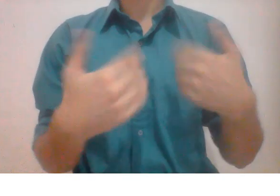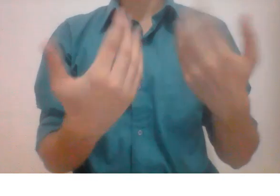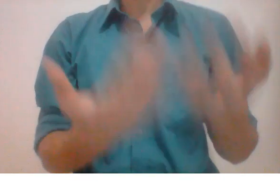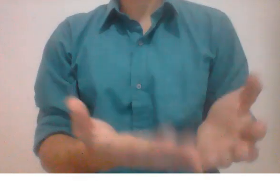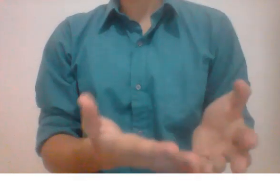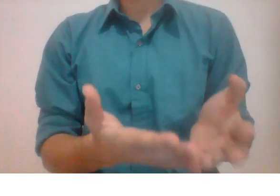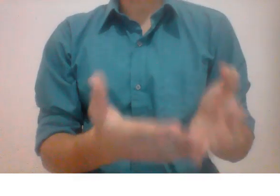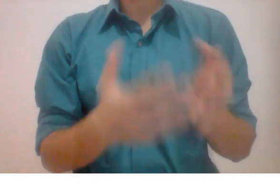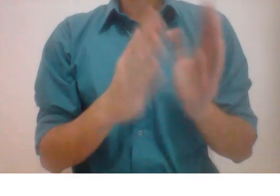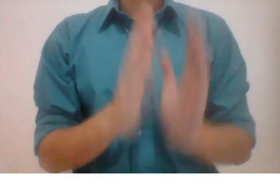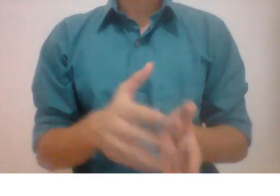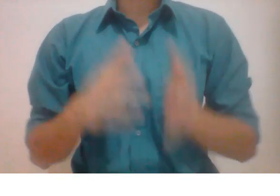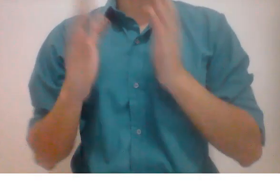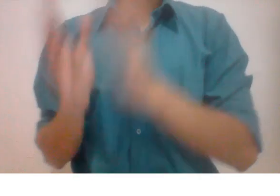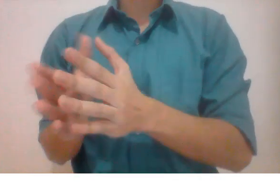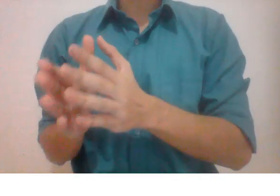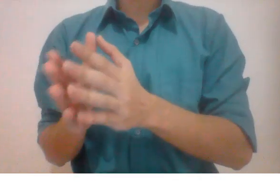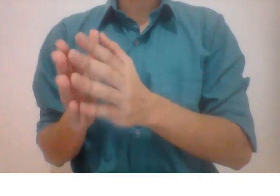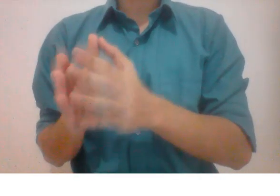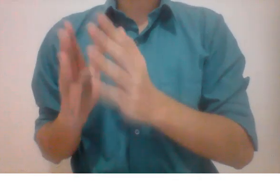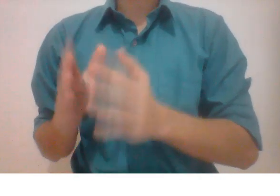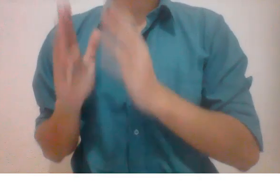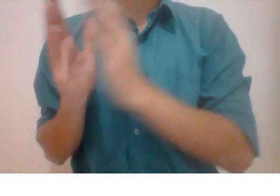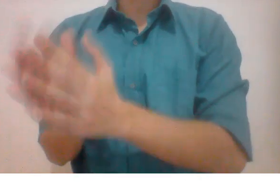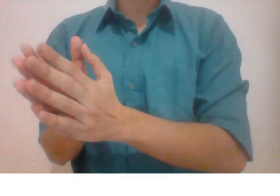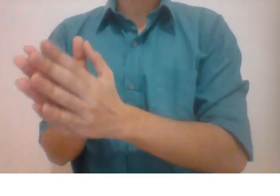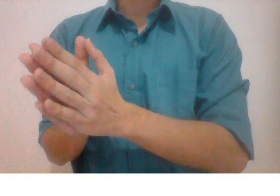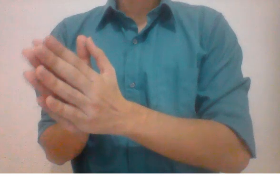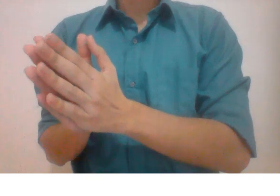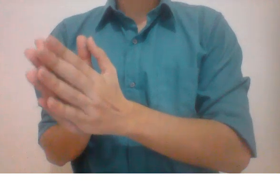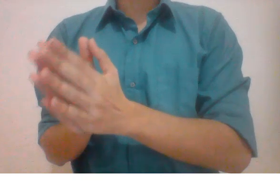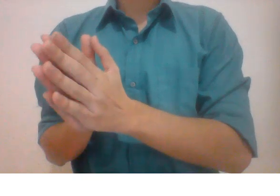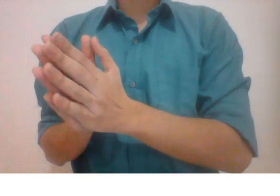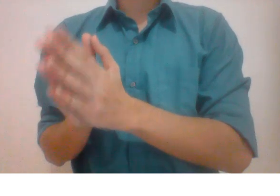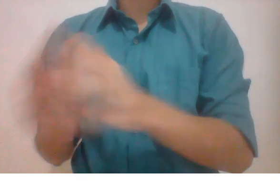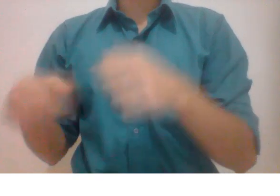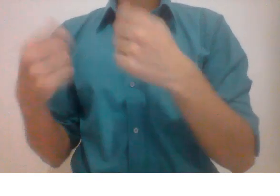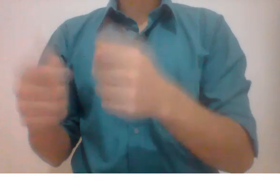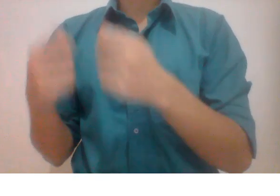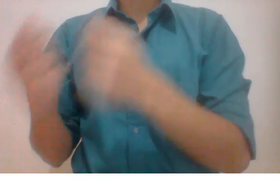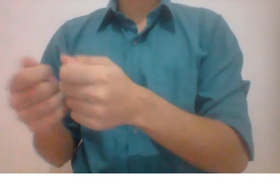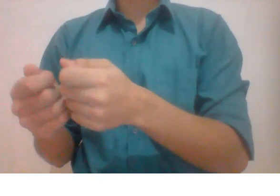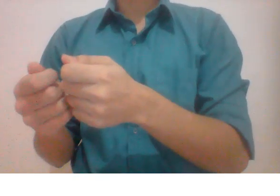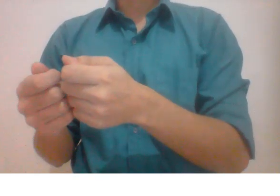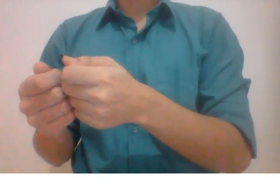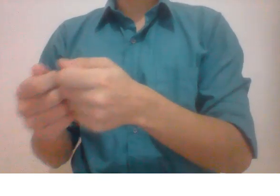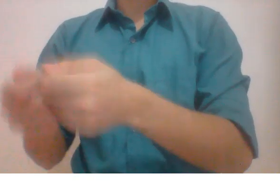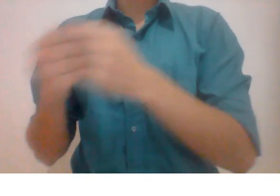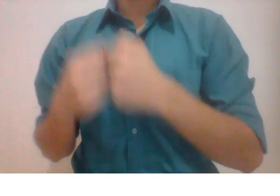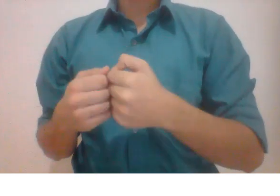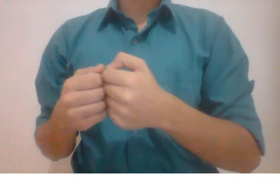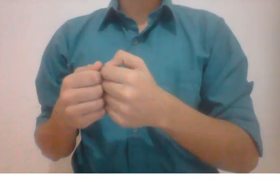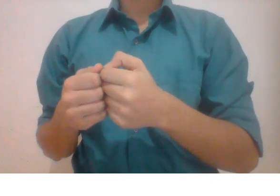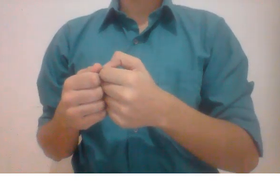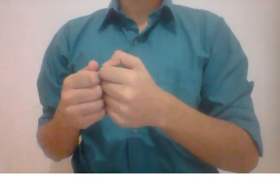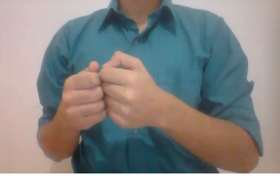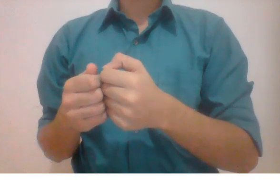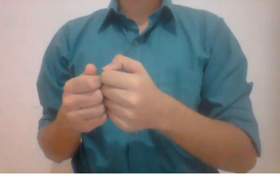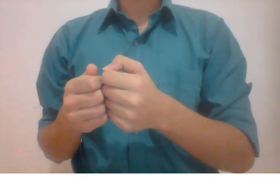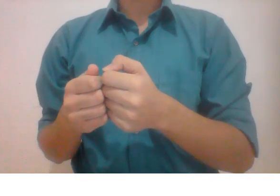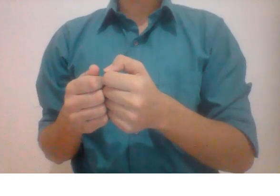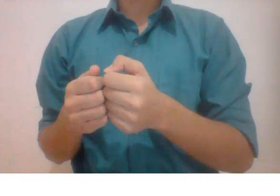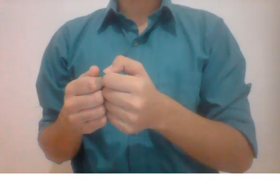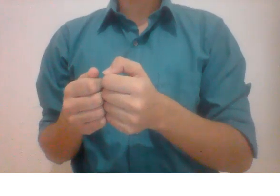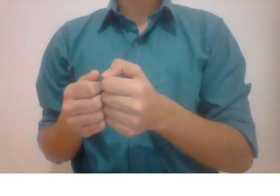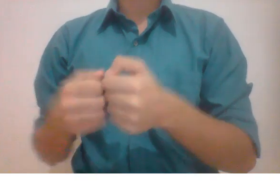solamente beneficiaron unos pocos, y por otra parte tienes a los sobornadores que otorgaron miles de millones, que ellos también recibieron mediante